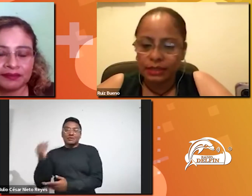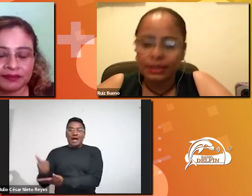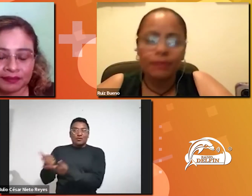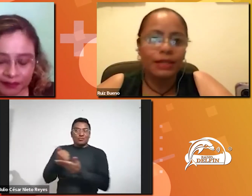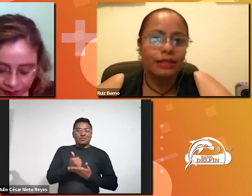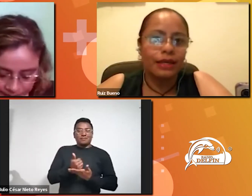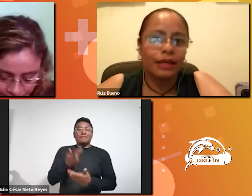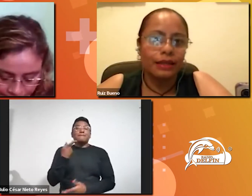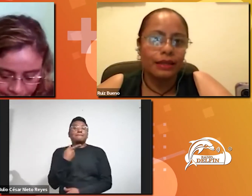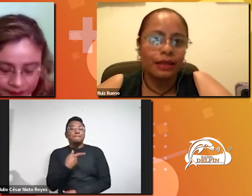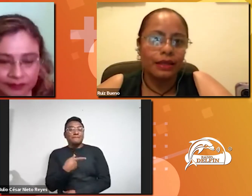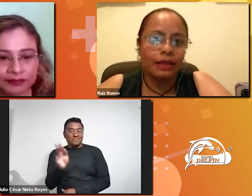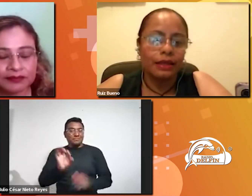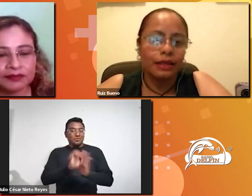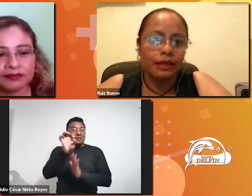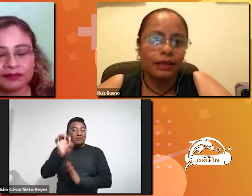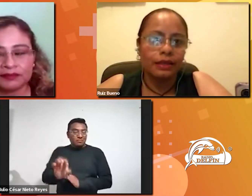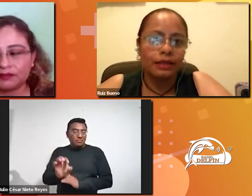estos temas